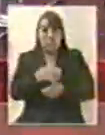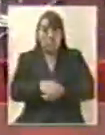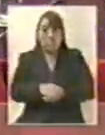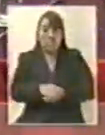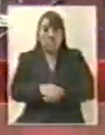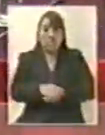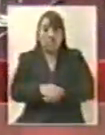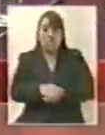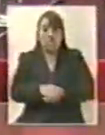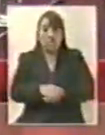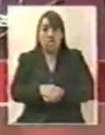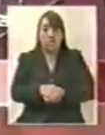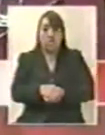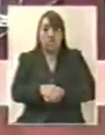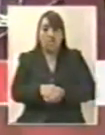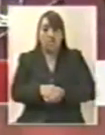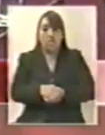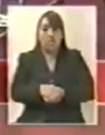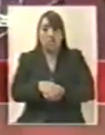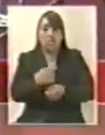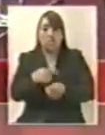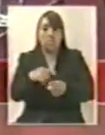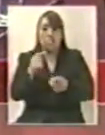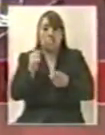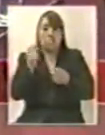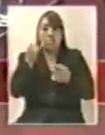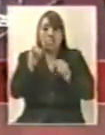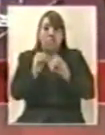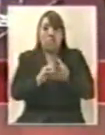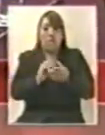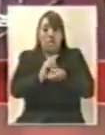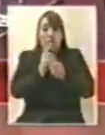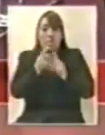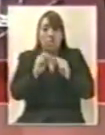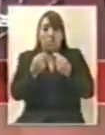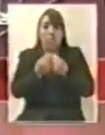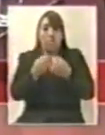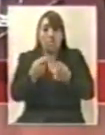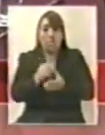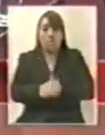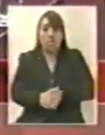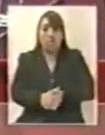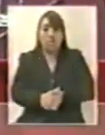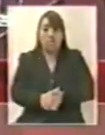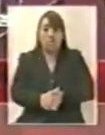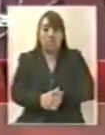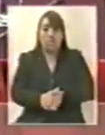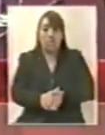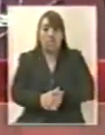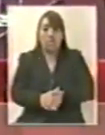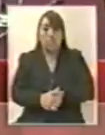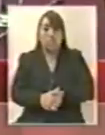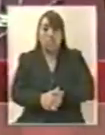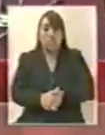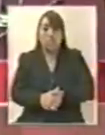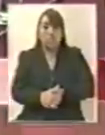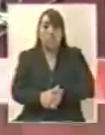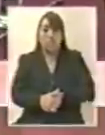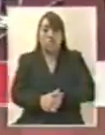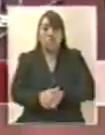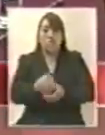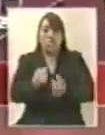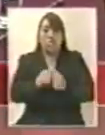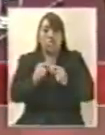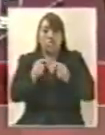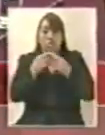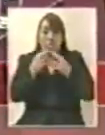que le hace difícil poder diferenciar posiciones, porque cada uno se convierte en un partido. Y en la medida en